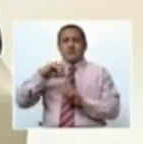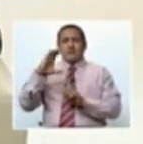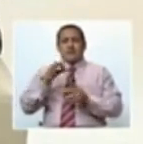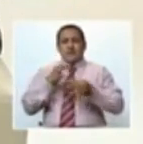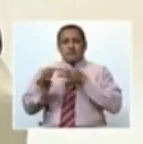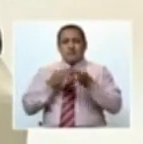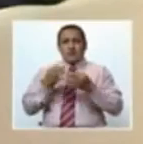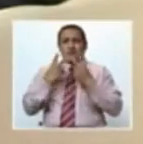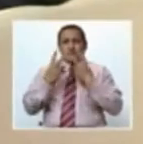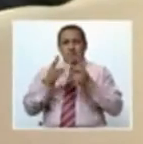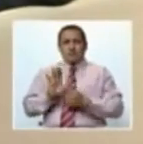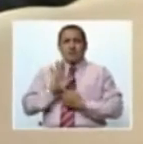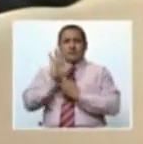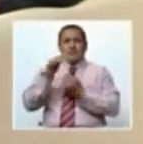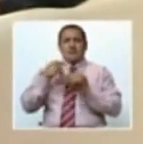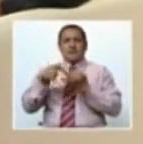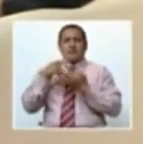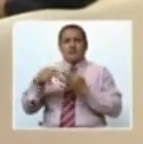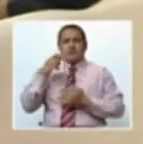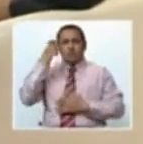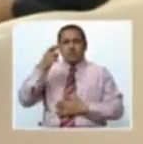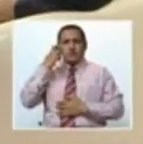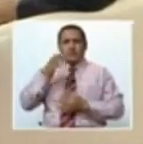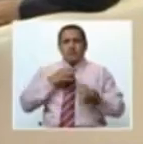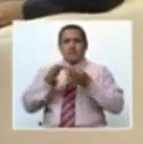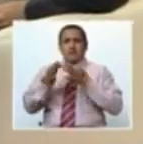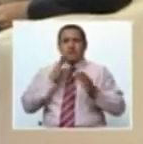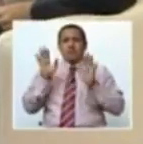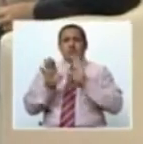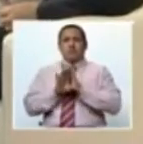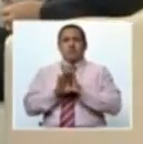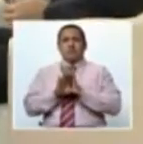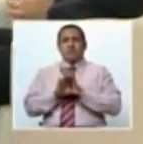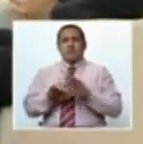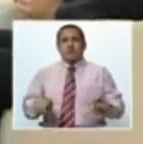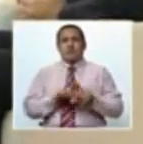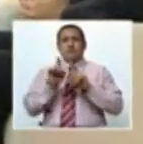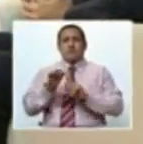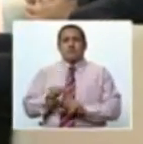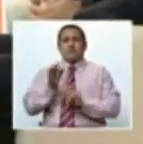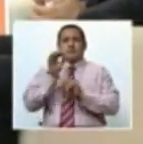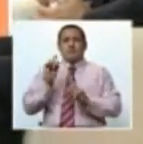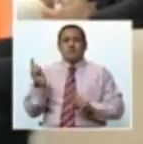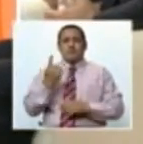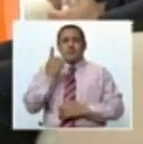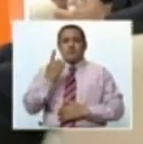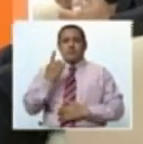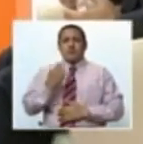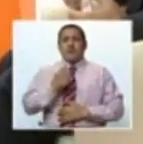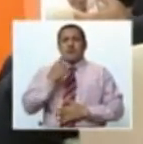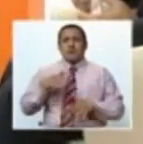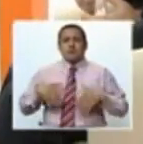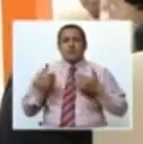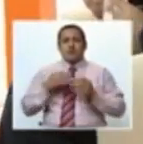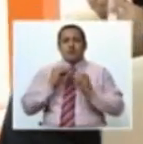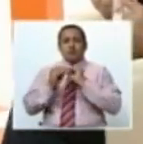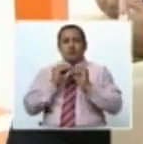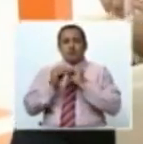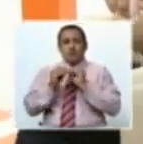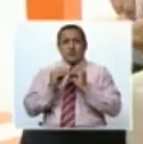dice en la sentencia y ya hace remisión a otras jurisprudencias en que él señala de que el principio de congruencia